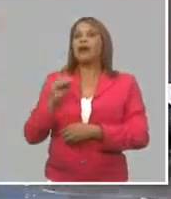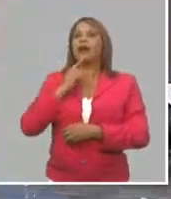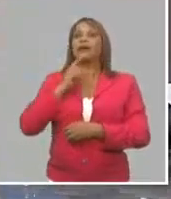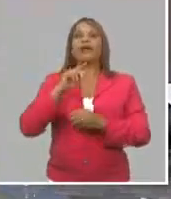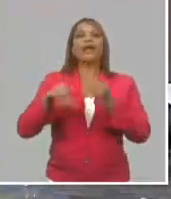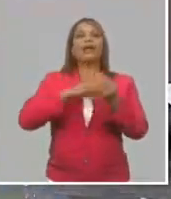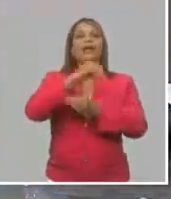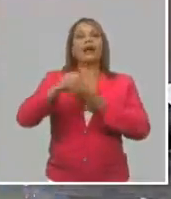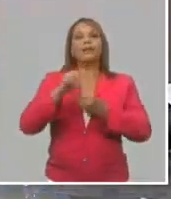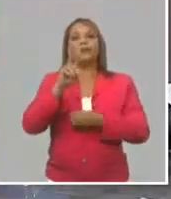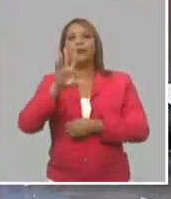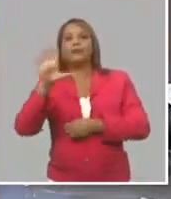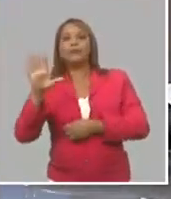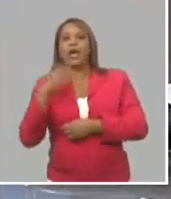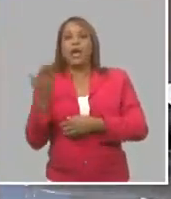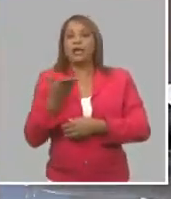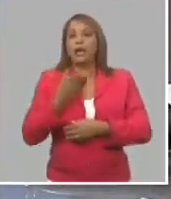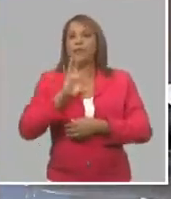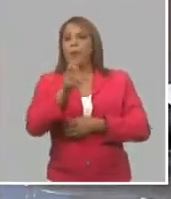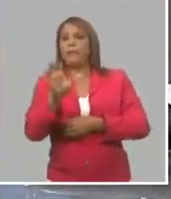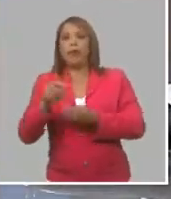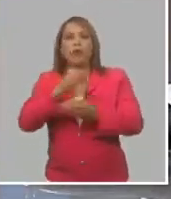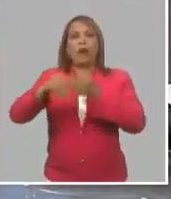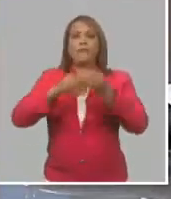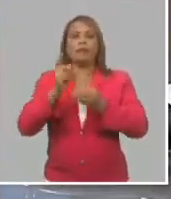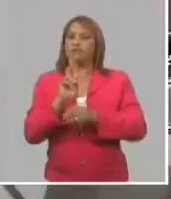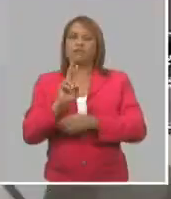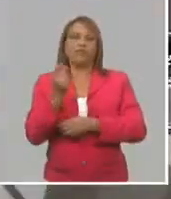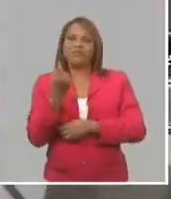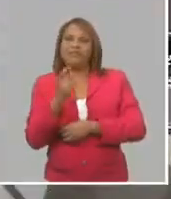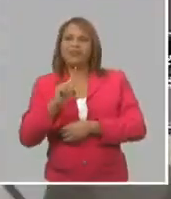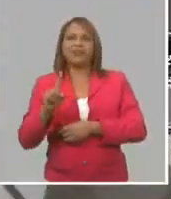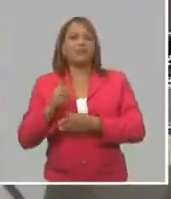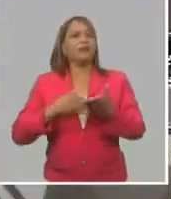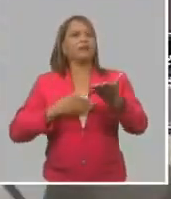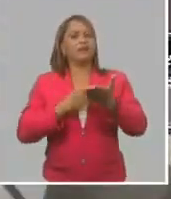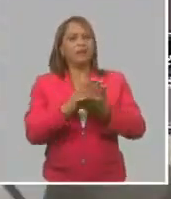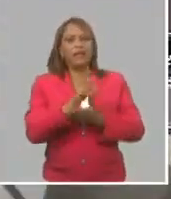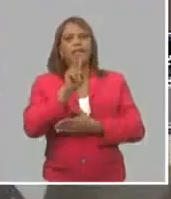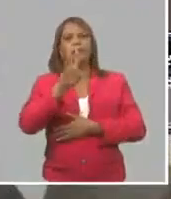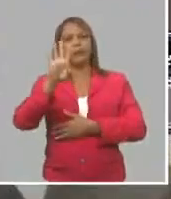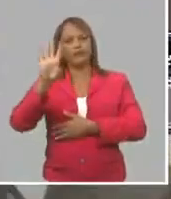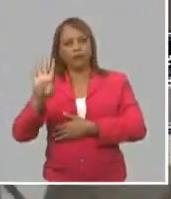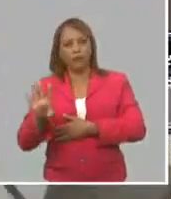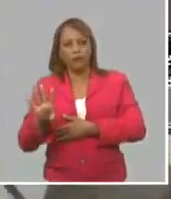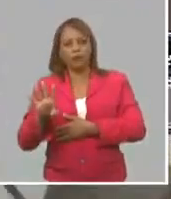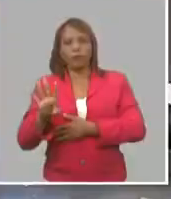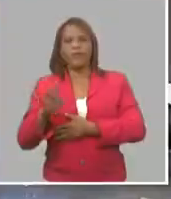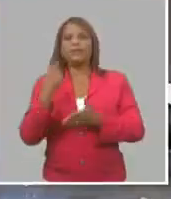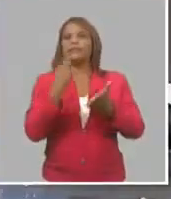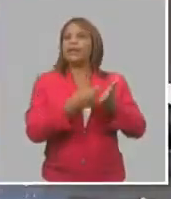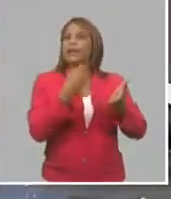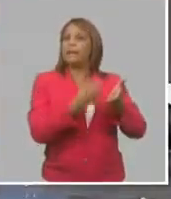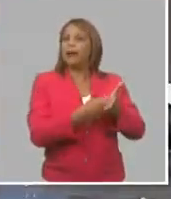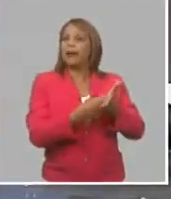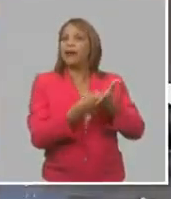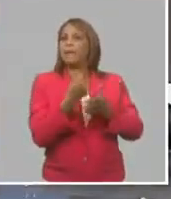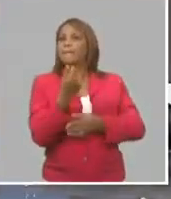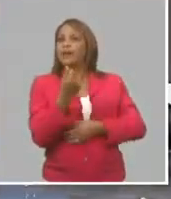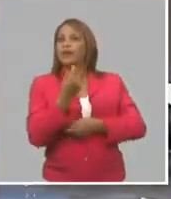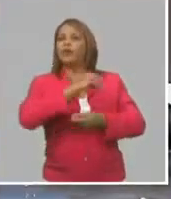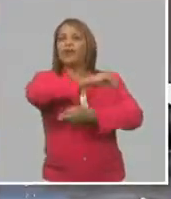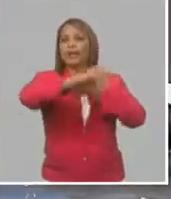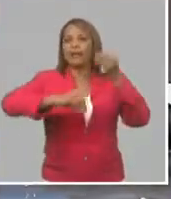15 no hay ninguna necesidad mandarse corriendo para los bancos para mantener a 24 se llega lo haga él se le paga el valor del tipo